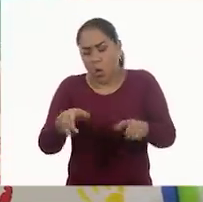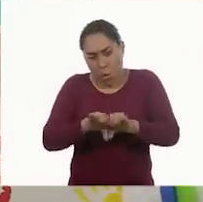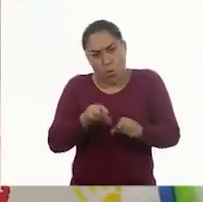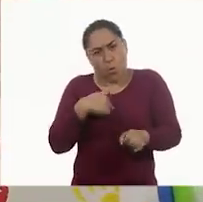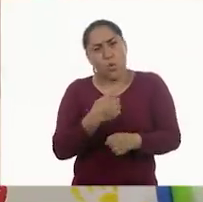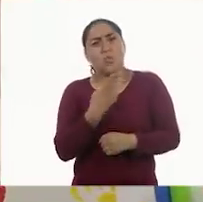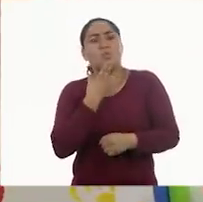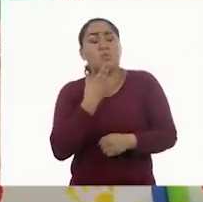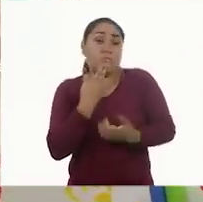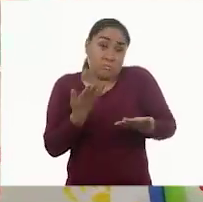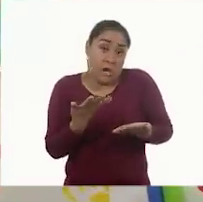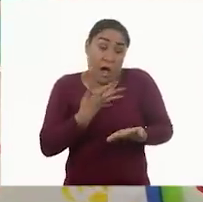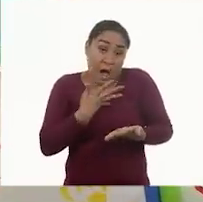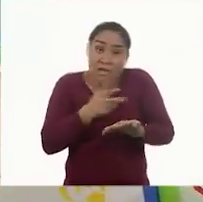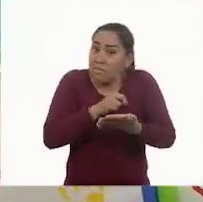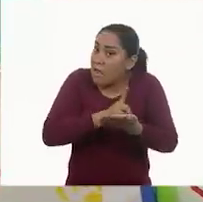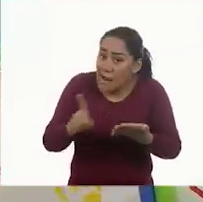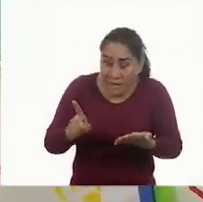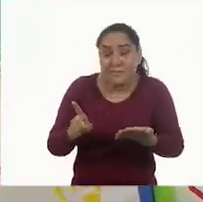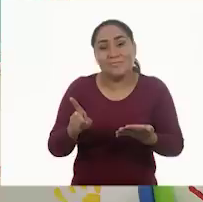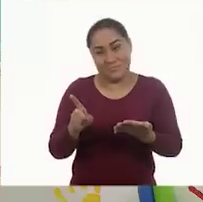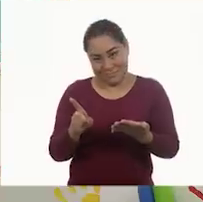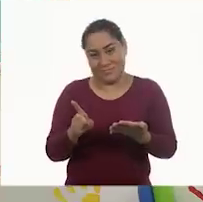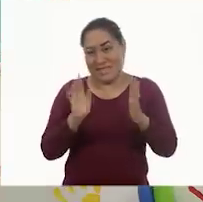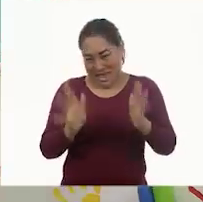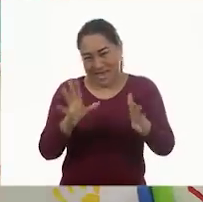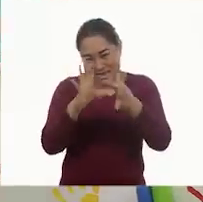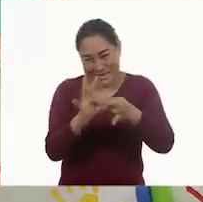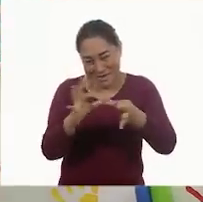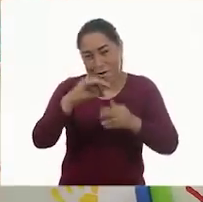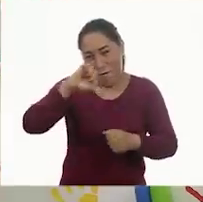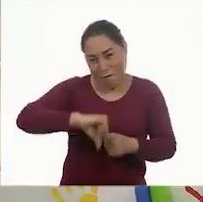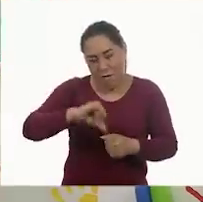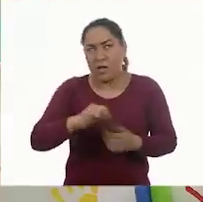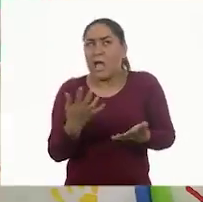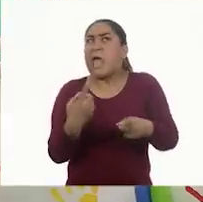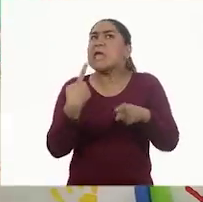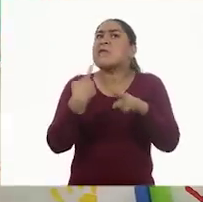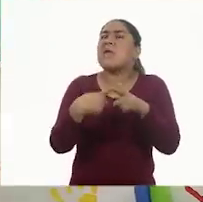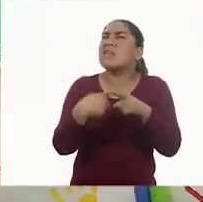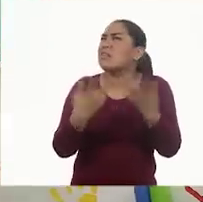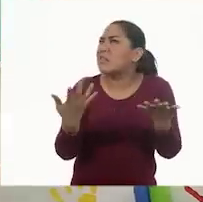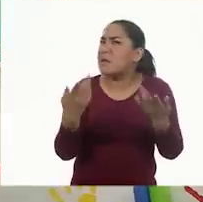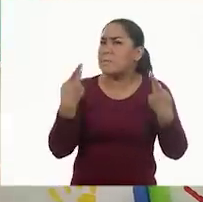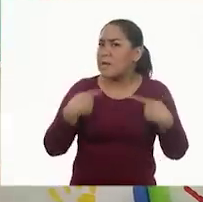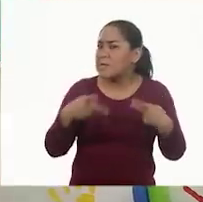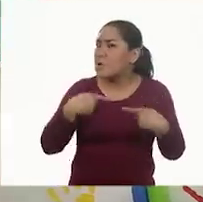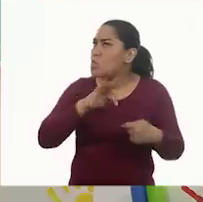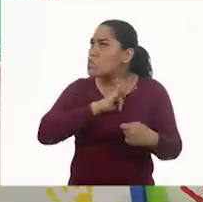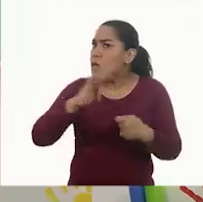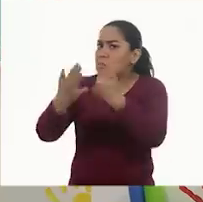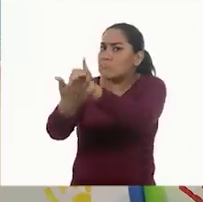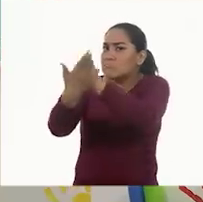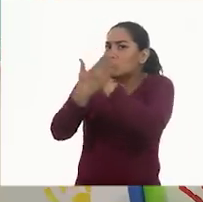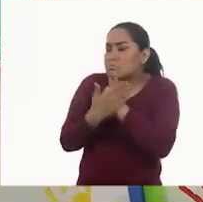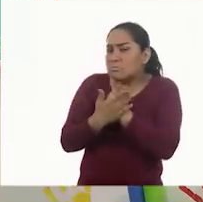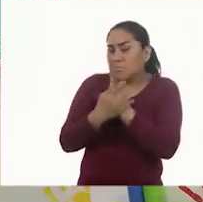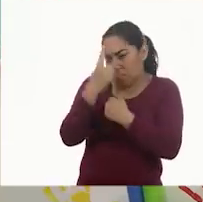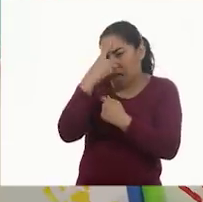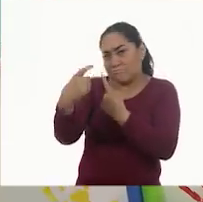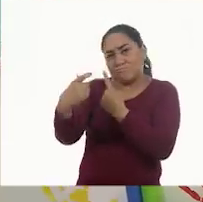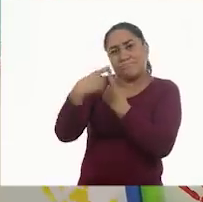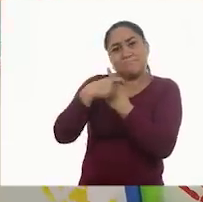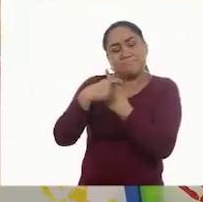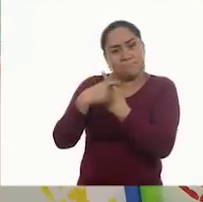ejercer? Porque tenemos derecho, ¿verdad? Hemos hablado de eso. ¿Quiénes son las personas que pueden ayudarnos a